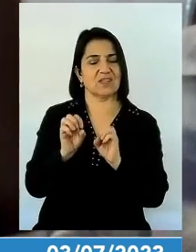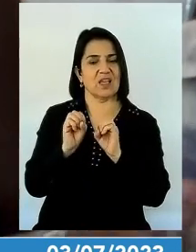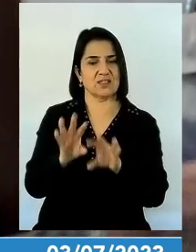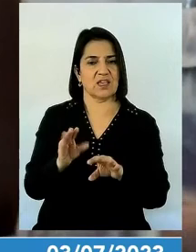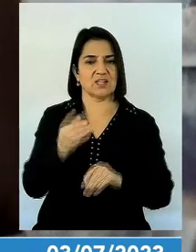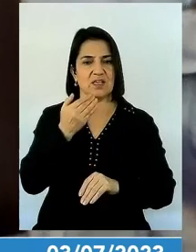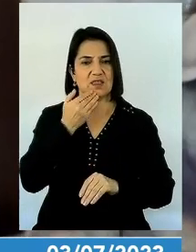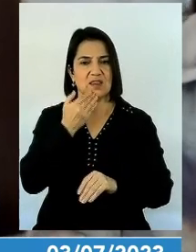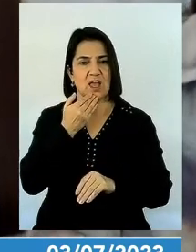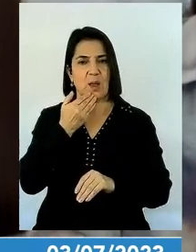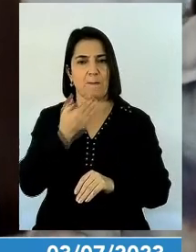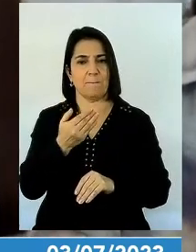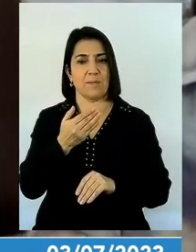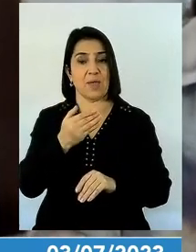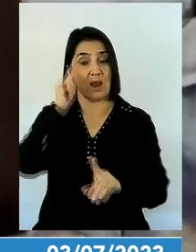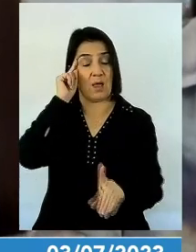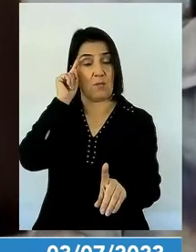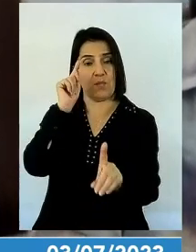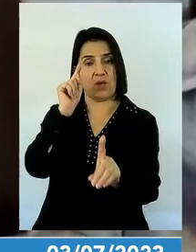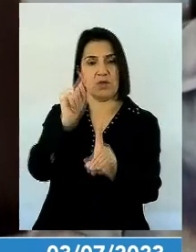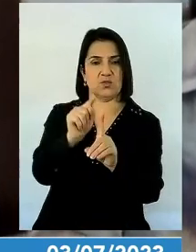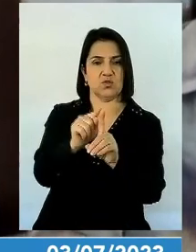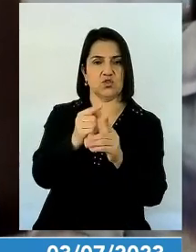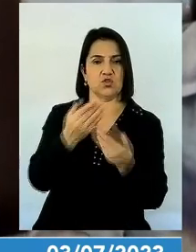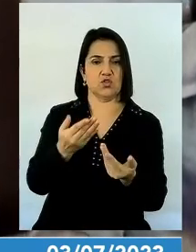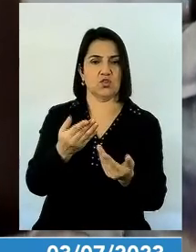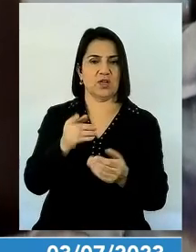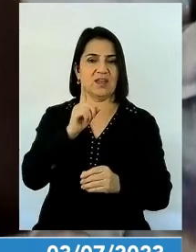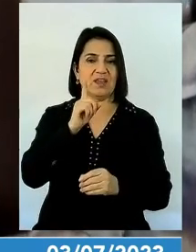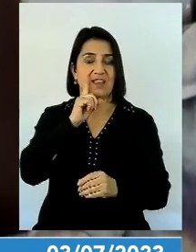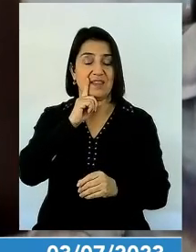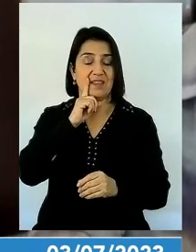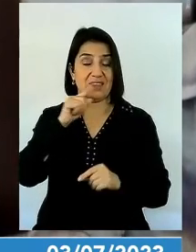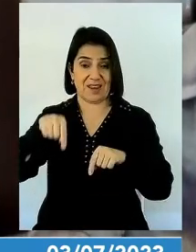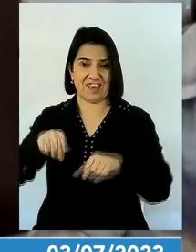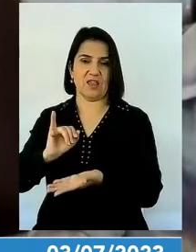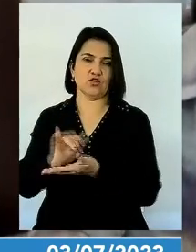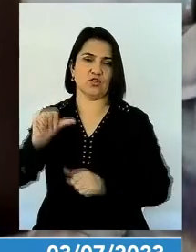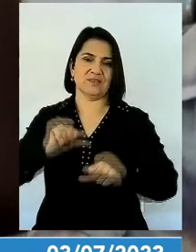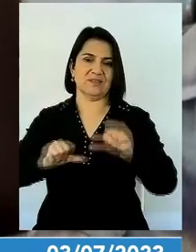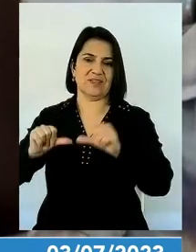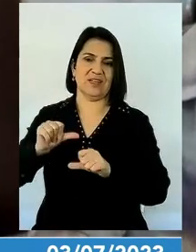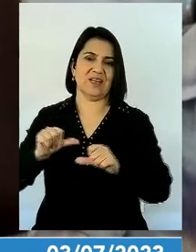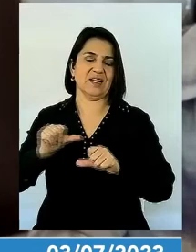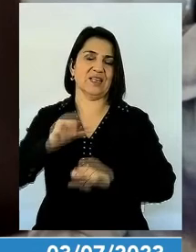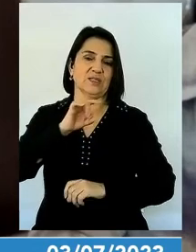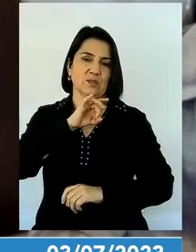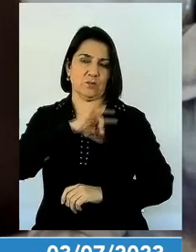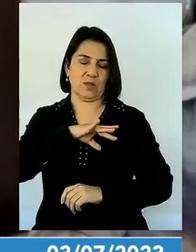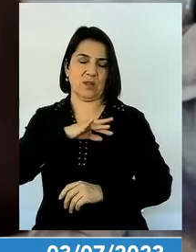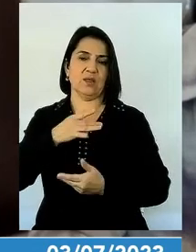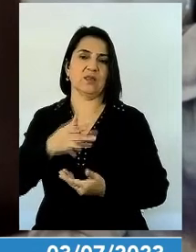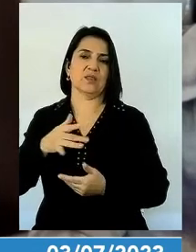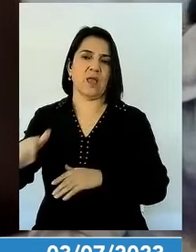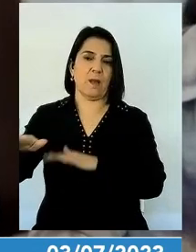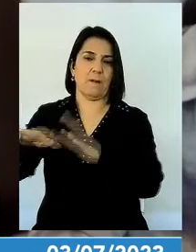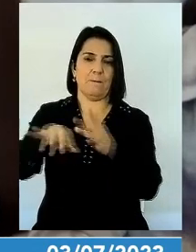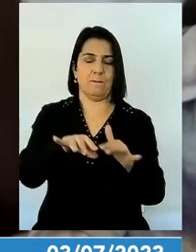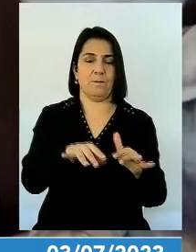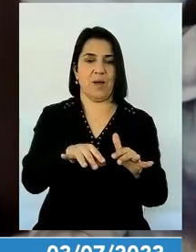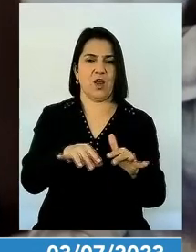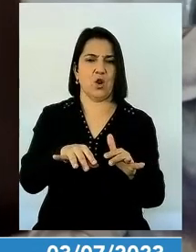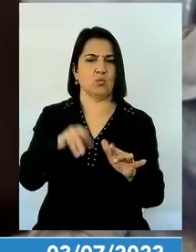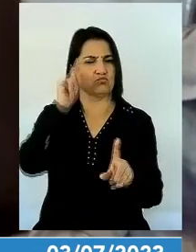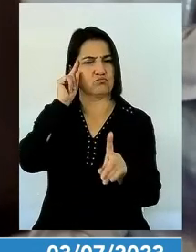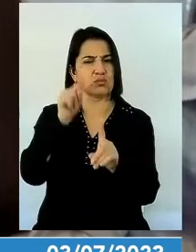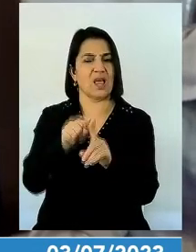las misiones que tiene esta Sociedad Chilena en Ciencias del Mar, justamente es educar dentro de la,